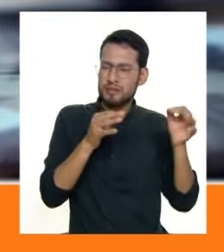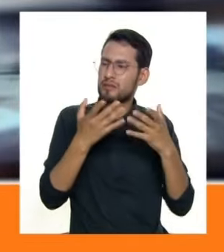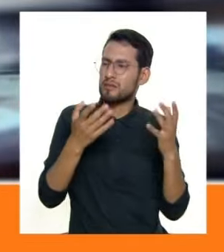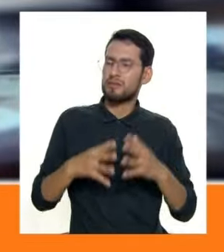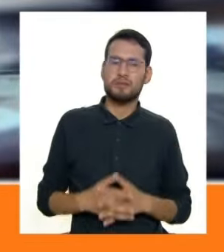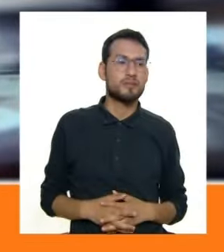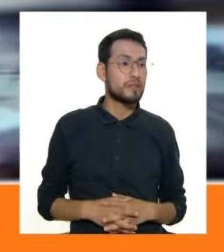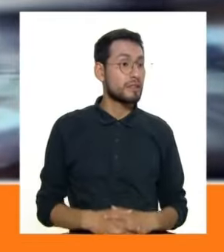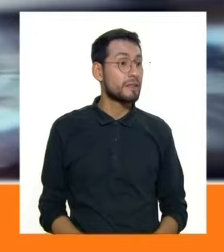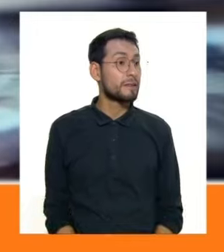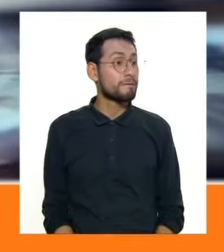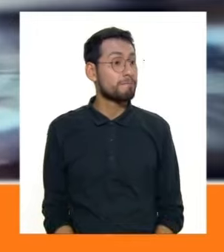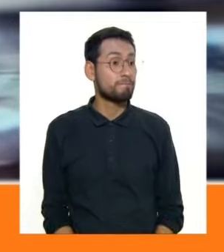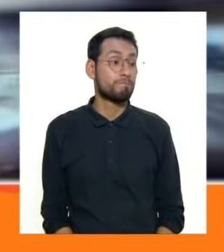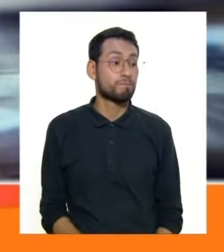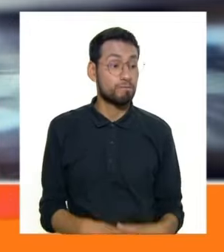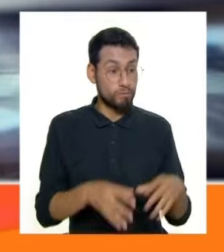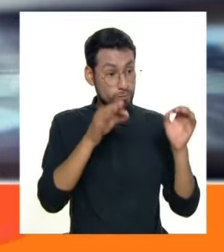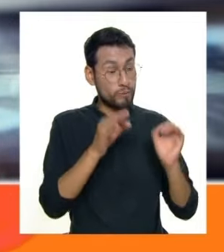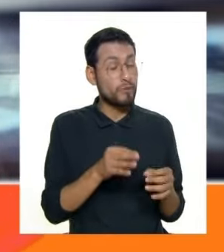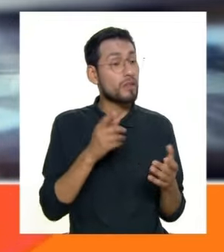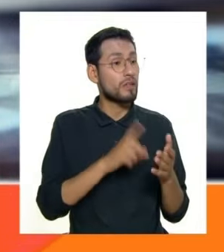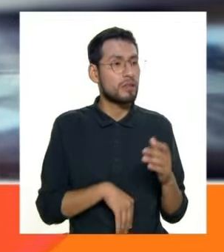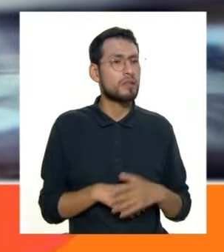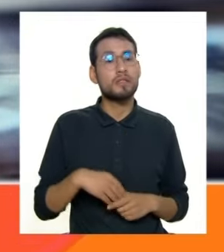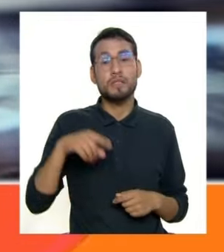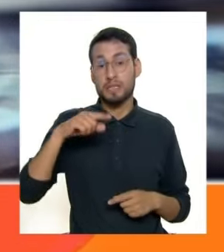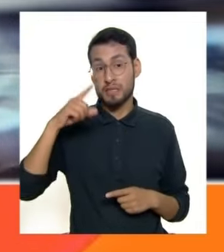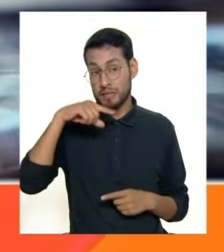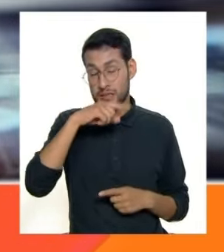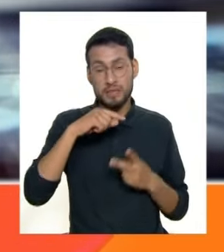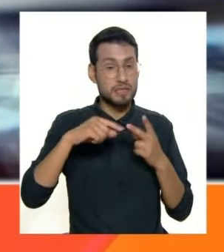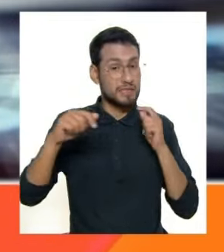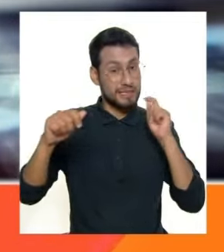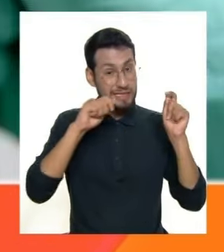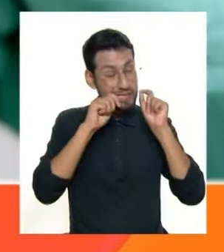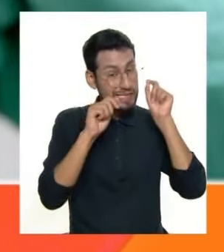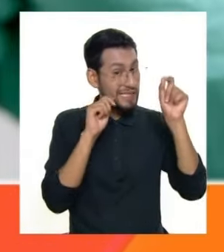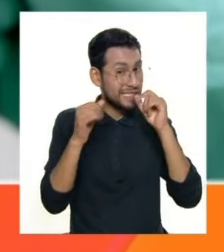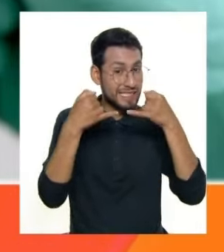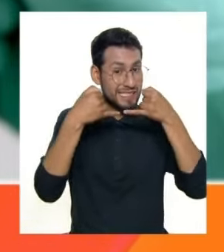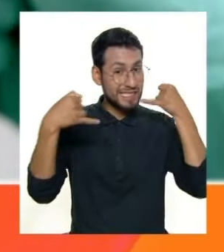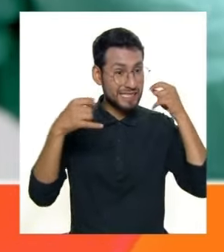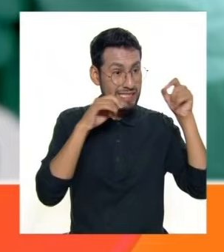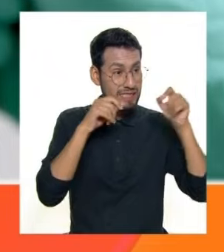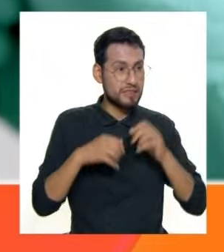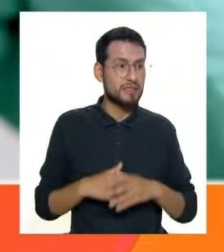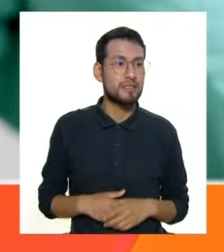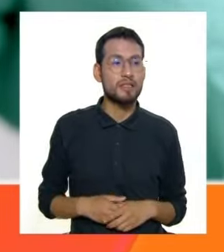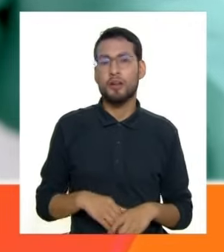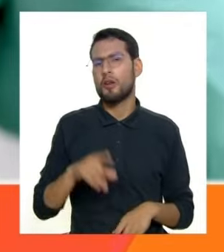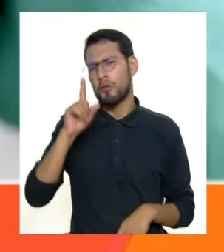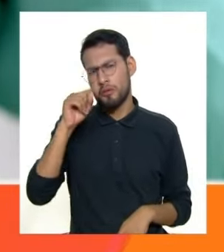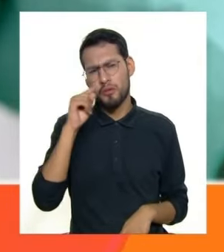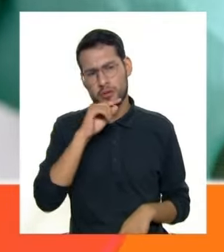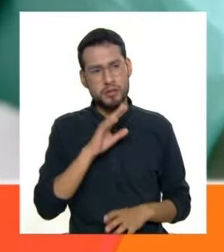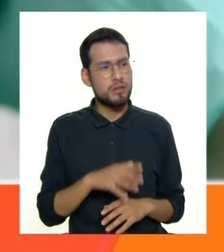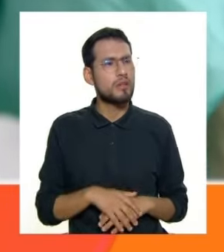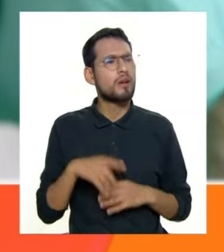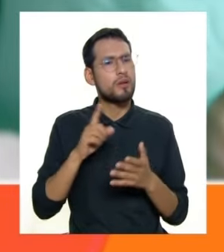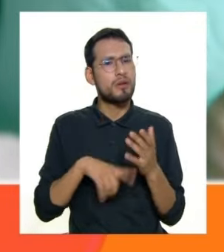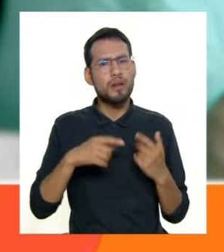escenarios? Claro, en realidad lo básico es tener el cepillo y el hilo dental, ¿no? Claro, lo más un cepillito por lo menos. Un cepillito al menos, que